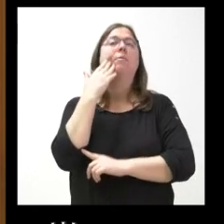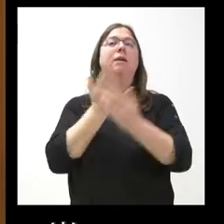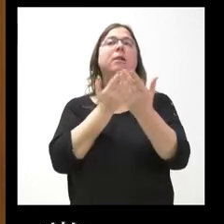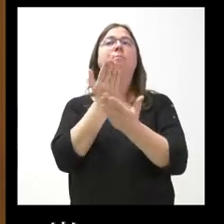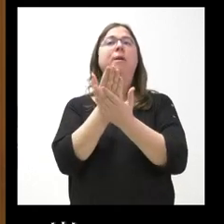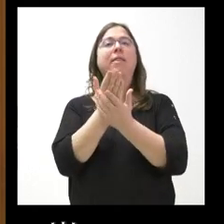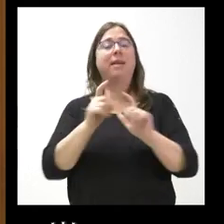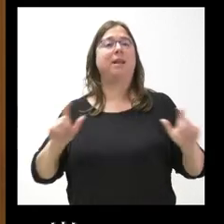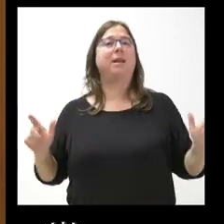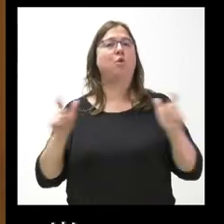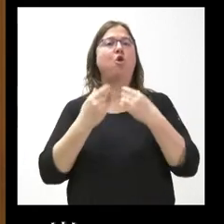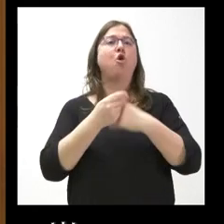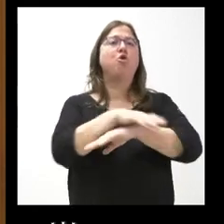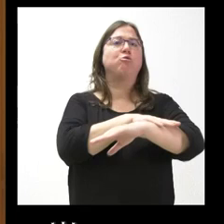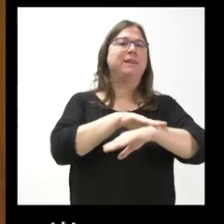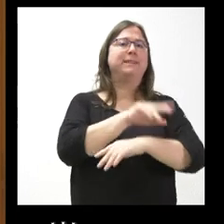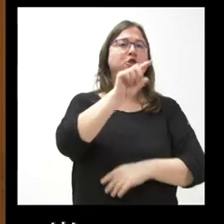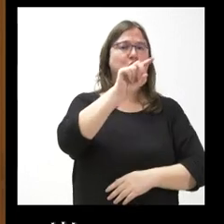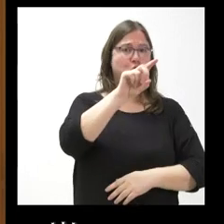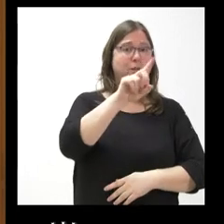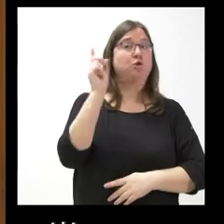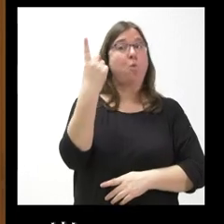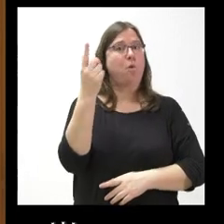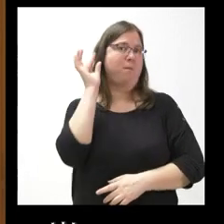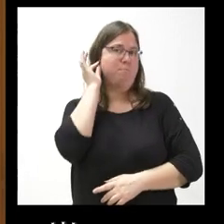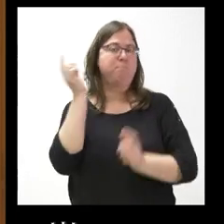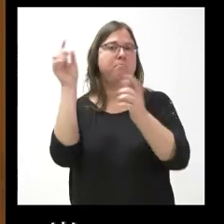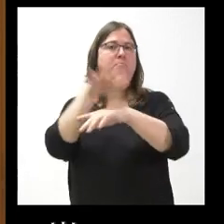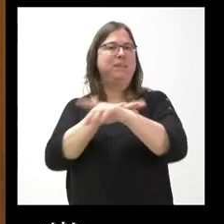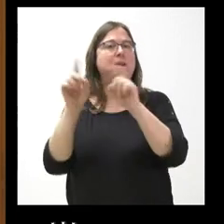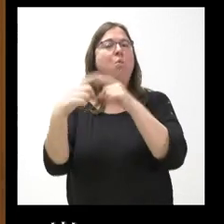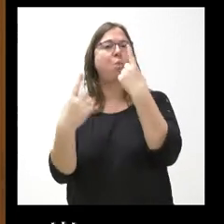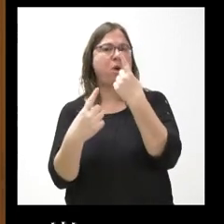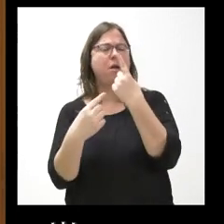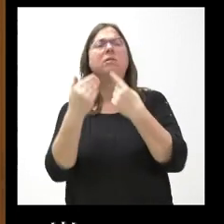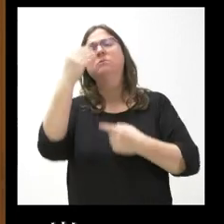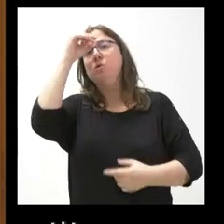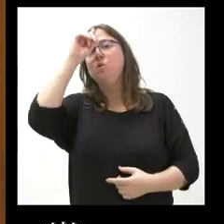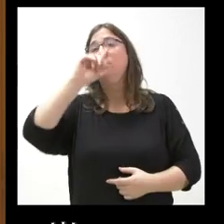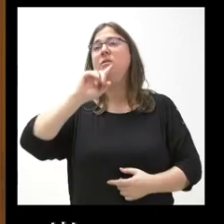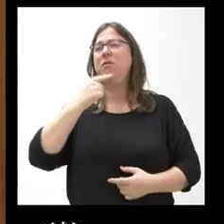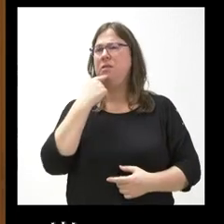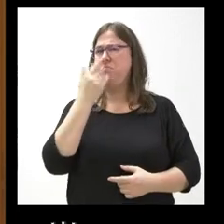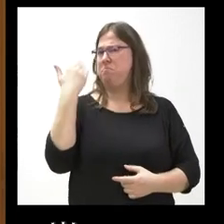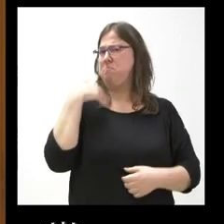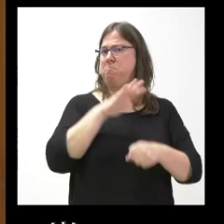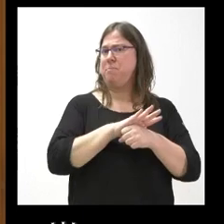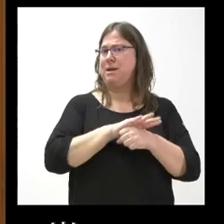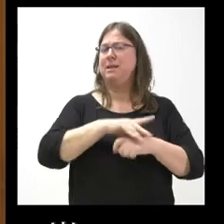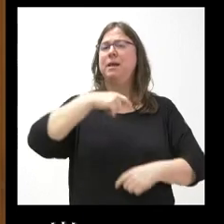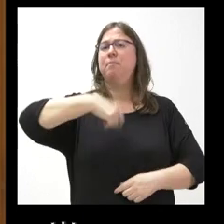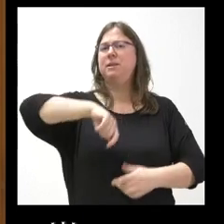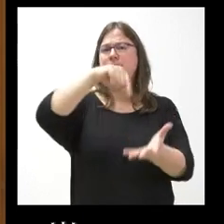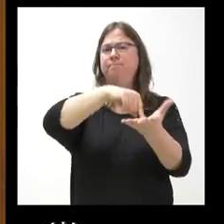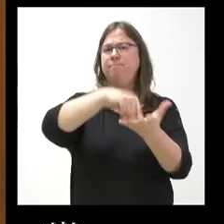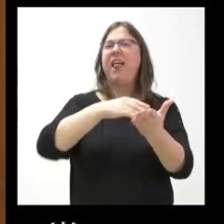Mañueco con doce ministros y solo se ha reunido con una ministra. No sé si después de que el presidente verbalizar este martes con su exigencia